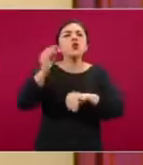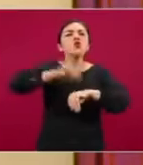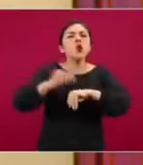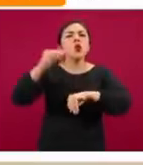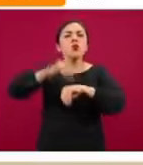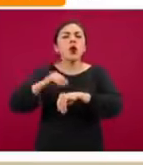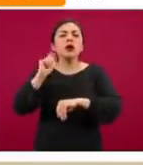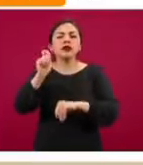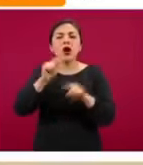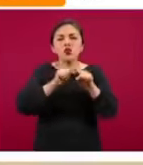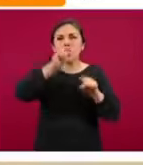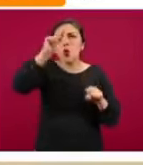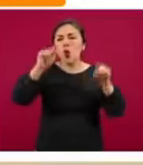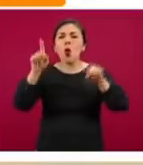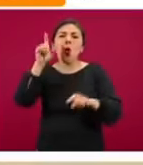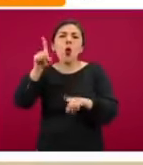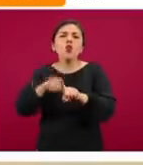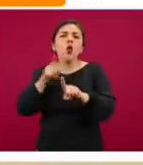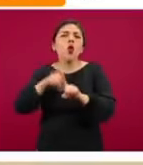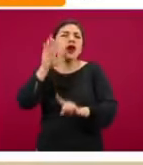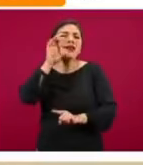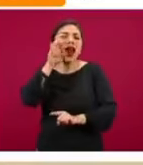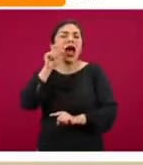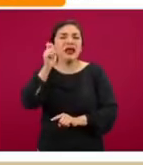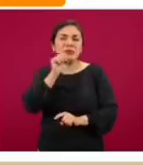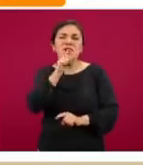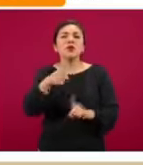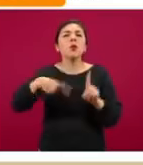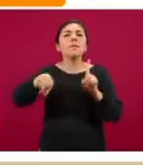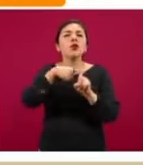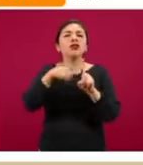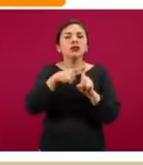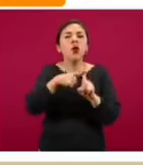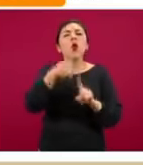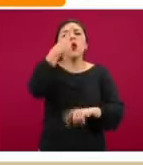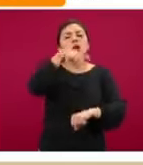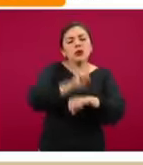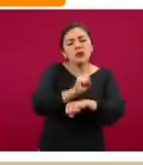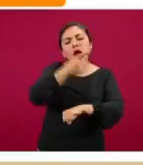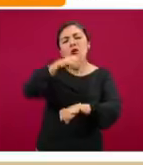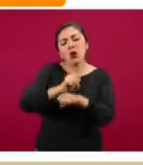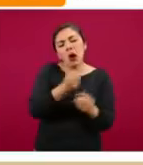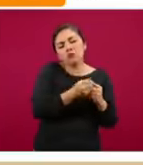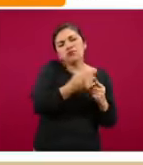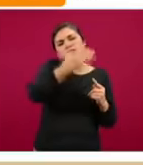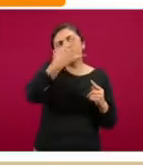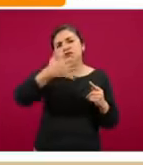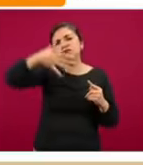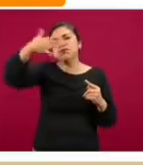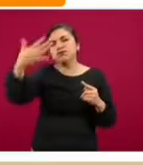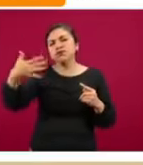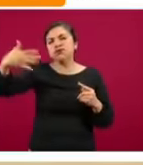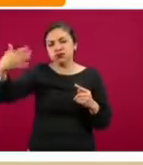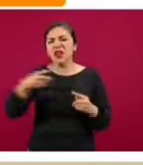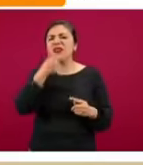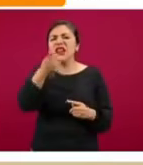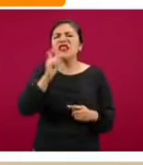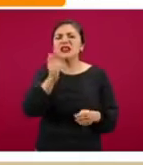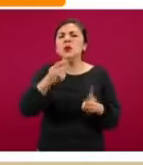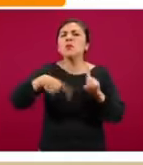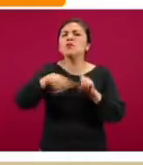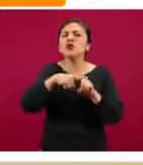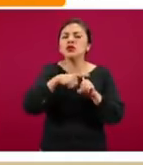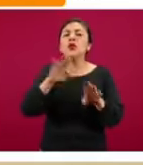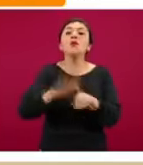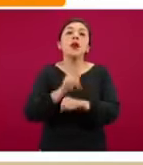la línea naranja, que es precisamente la positividad para cada una de las semanas epidemiológicas. Le decimos positividad porque es